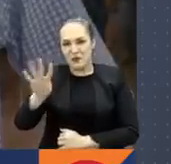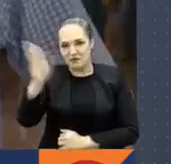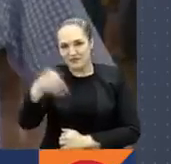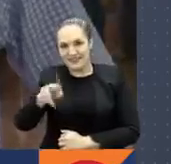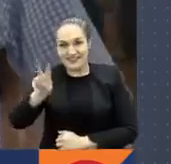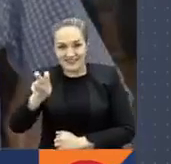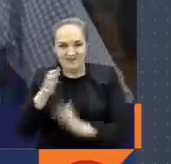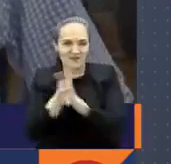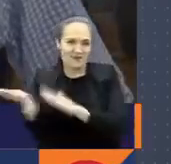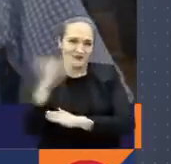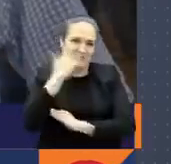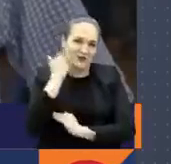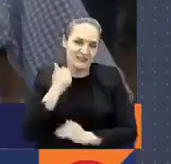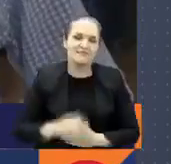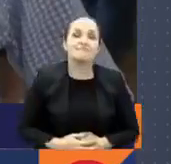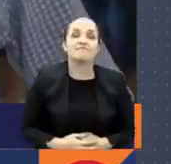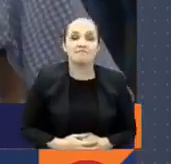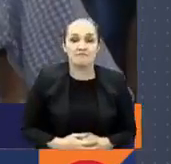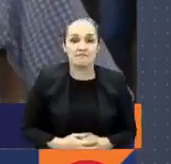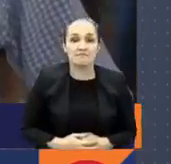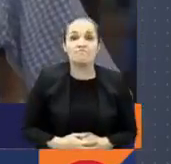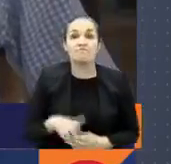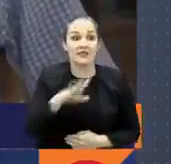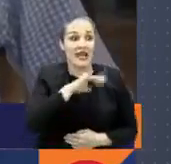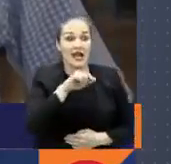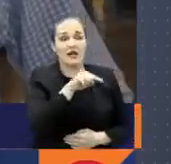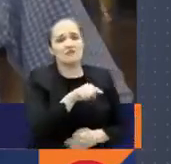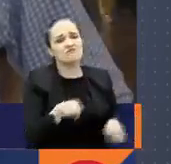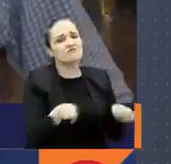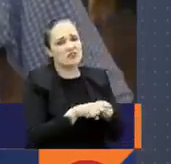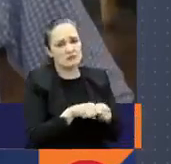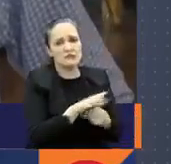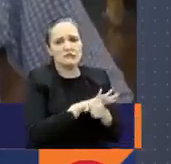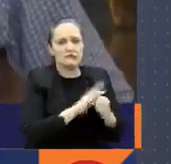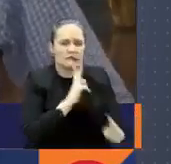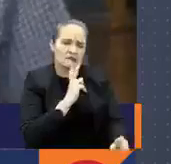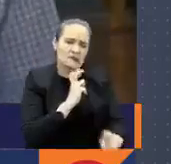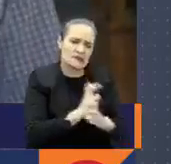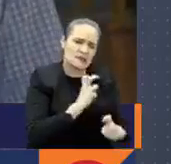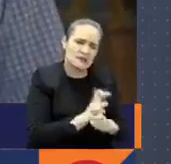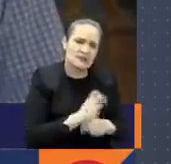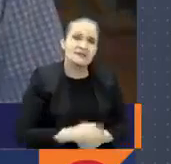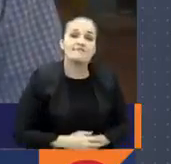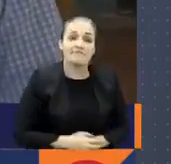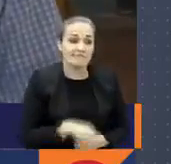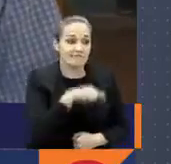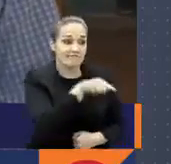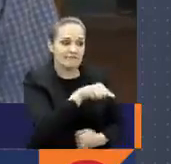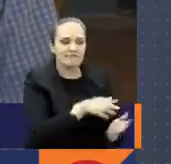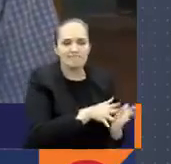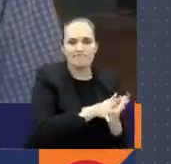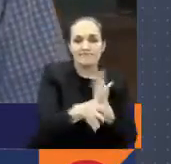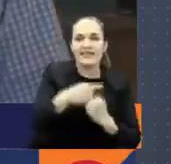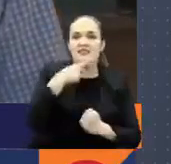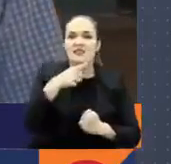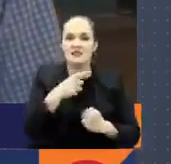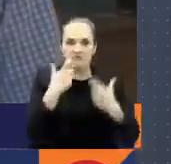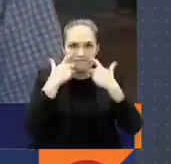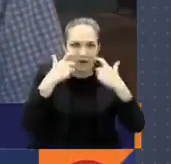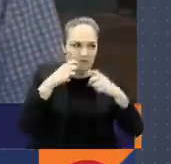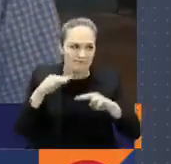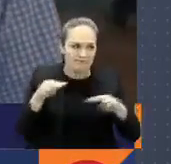Gracias, Daniel. Pues en Cali la situación también está compleja. La capital del Valle del Cauca está en alerta naranja. A hoy tiene una ocupación